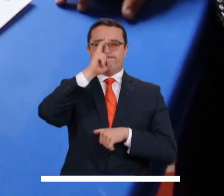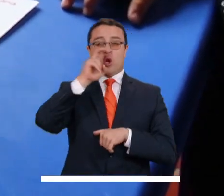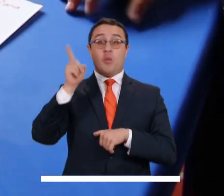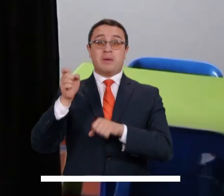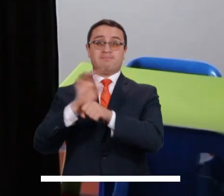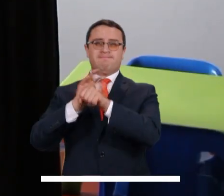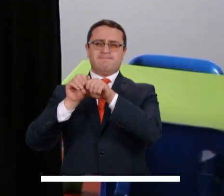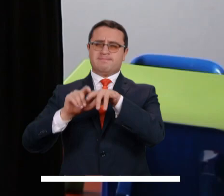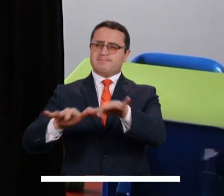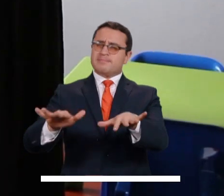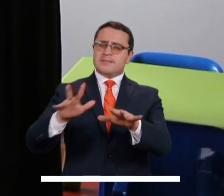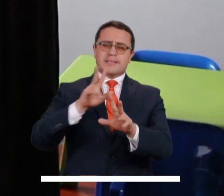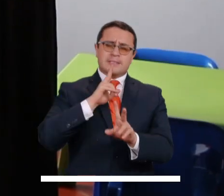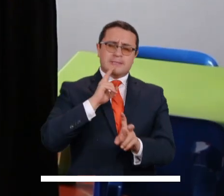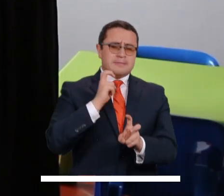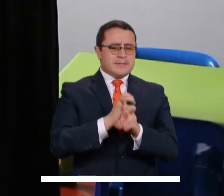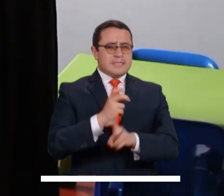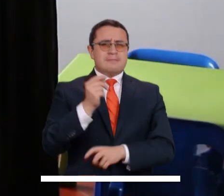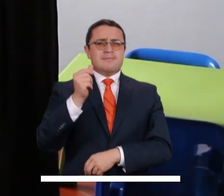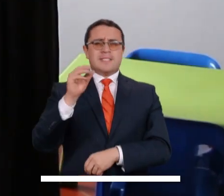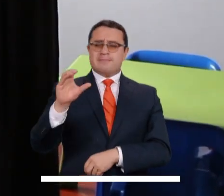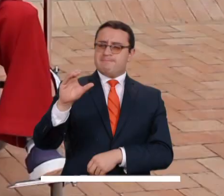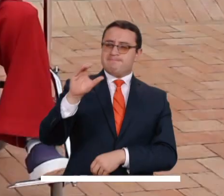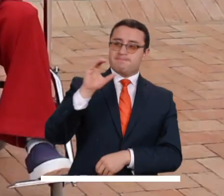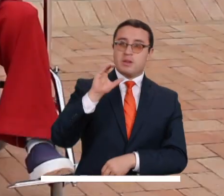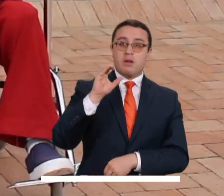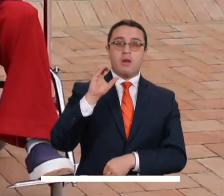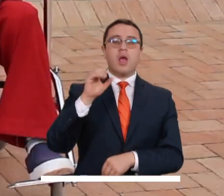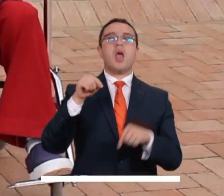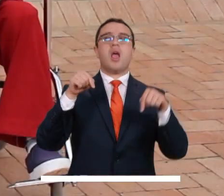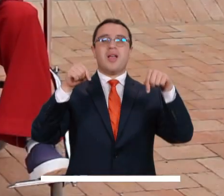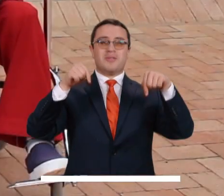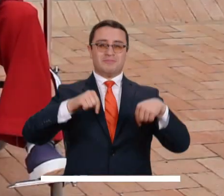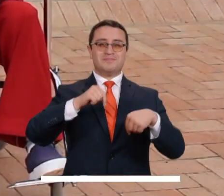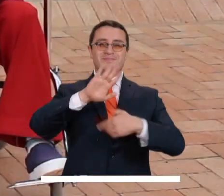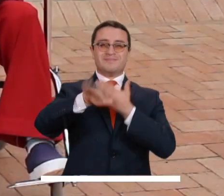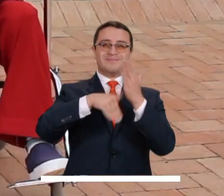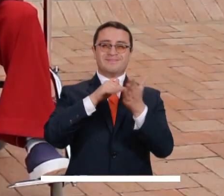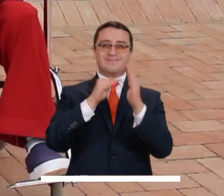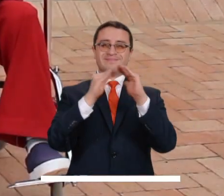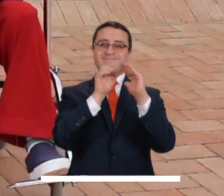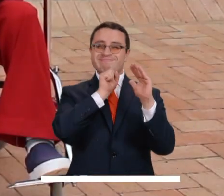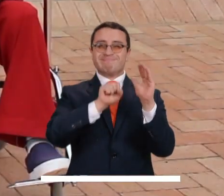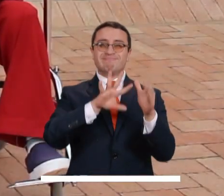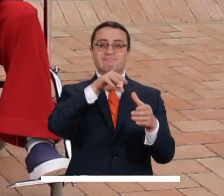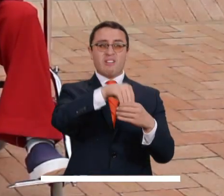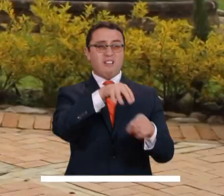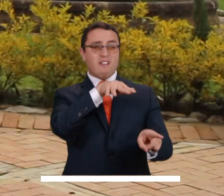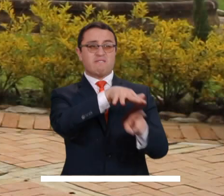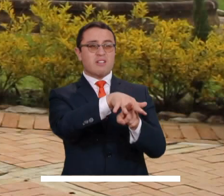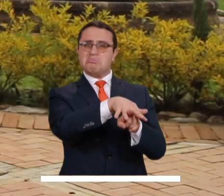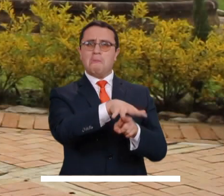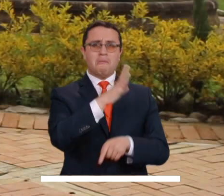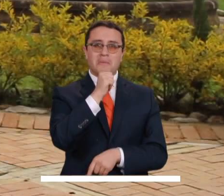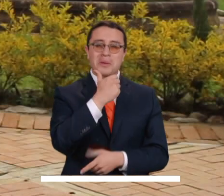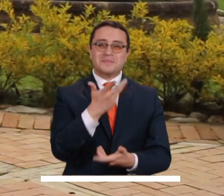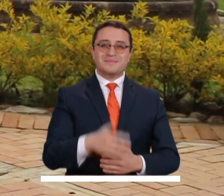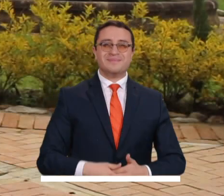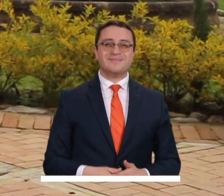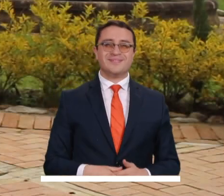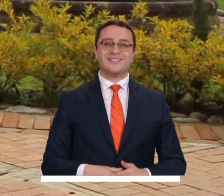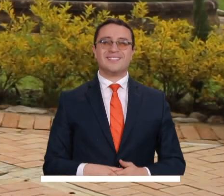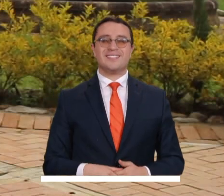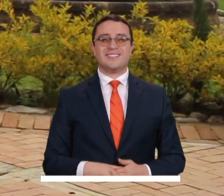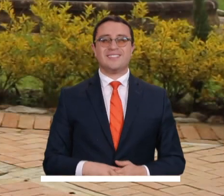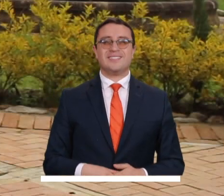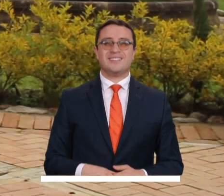representó un momento difícil para el sostenimiento económico, en este centro de ayuda no hubo afectaciones. Y lo